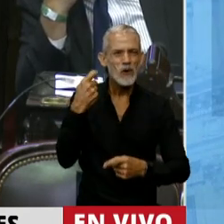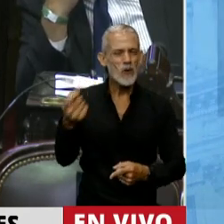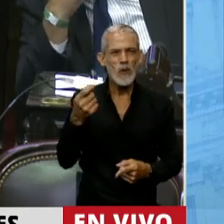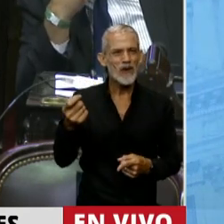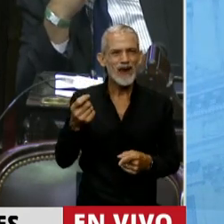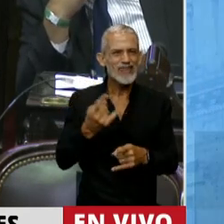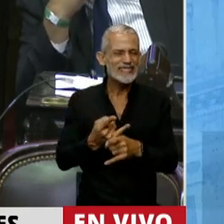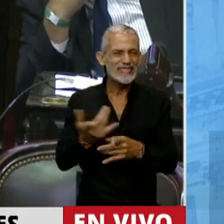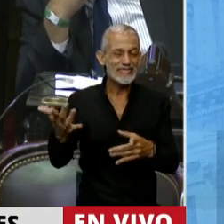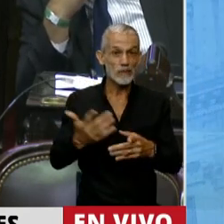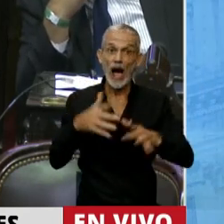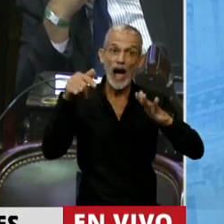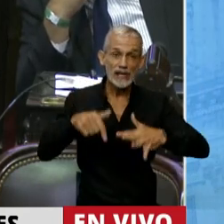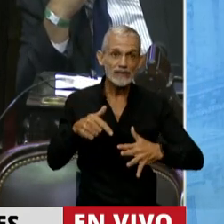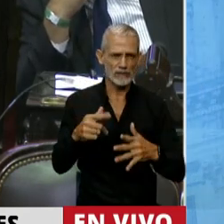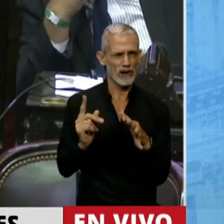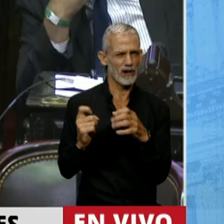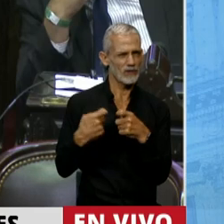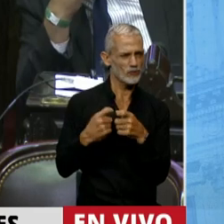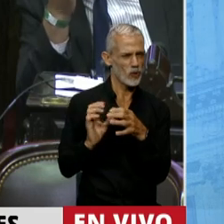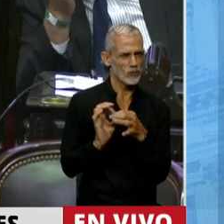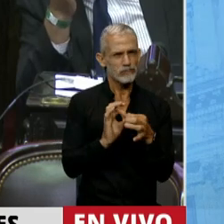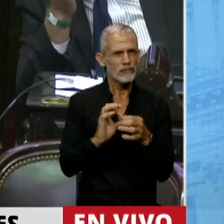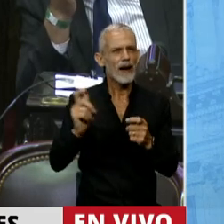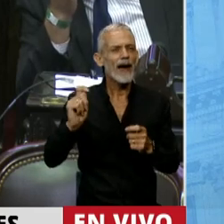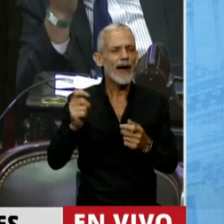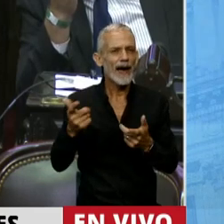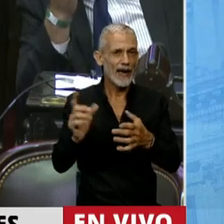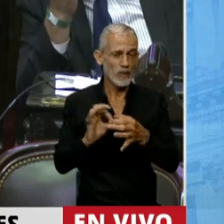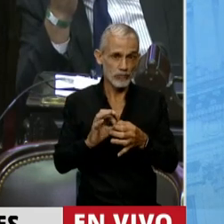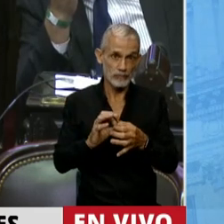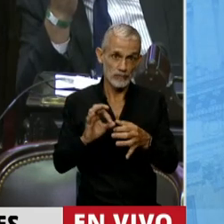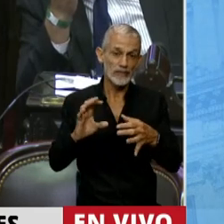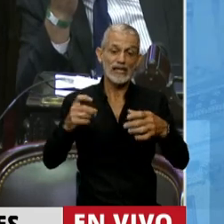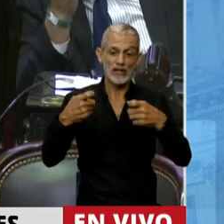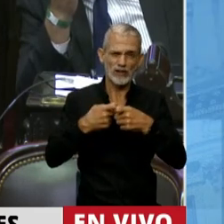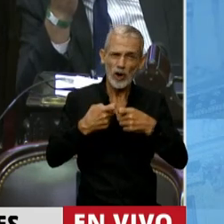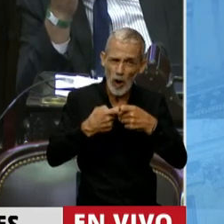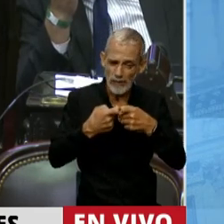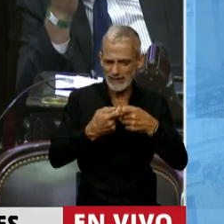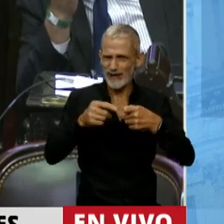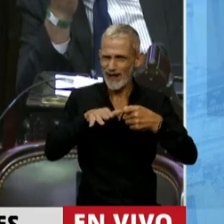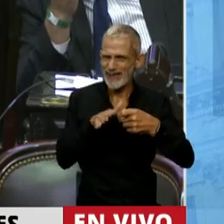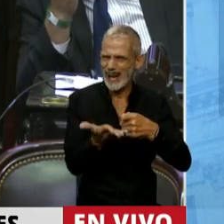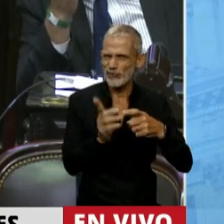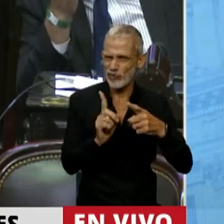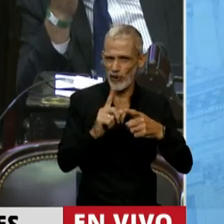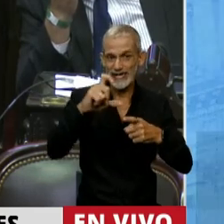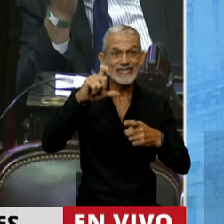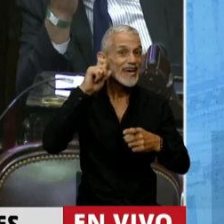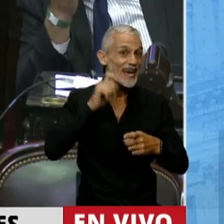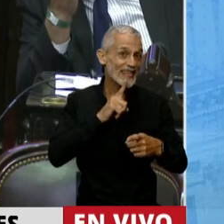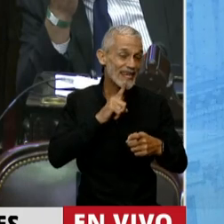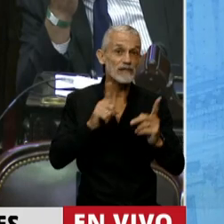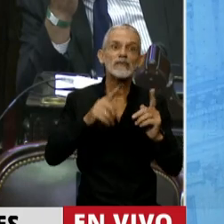los jubilados. Y en este caso con la complicidad y la traición de la CGT. La CTA